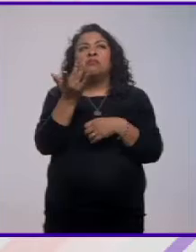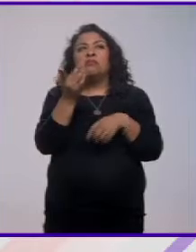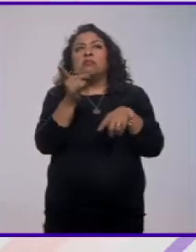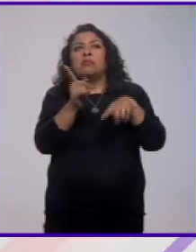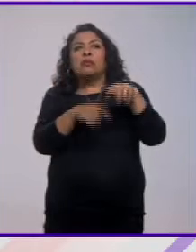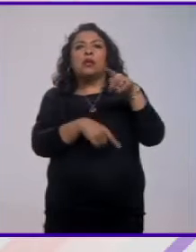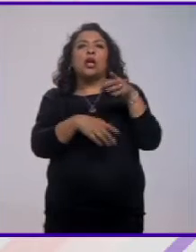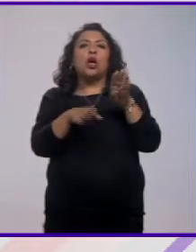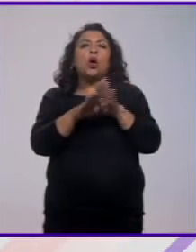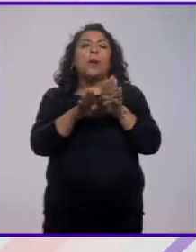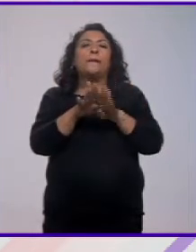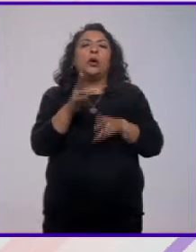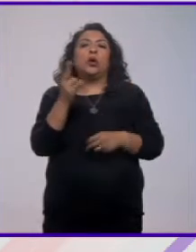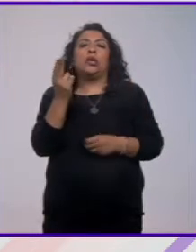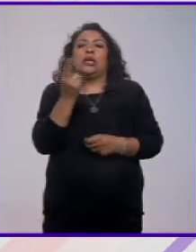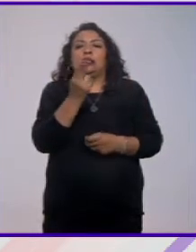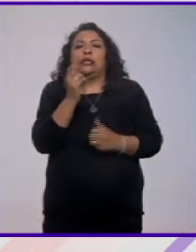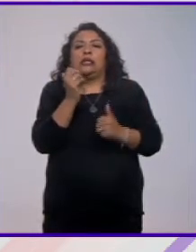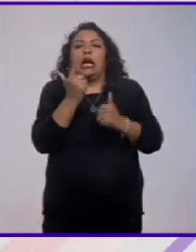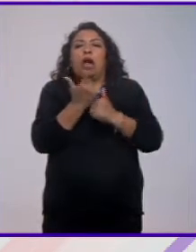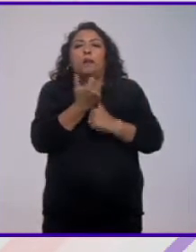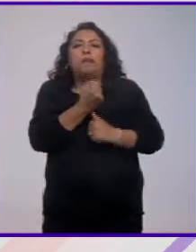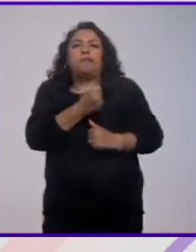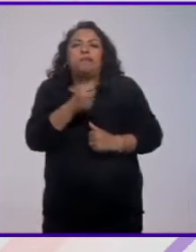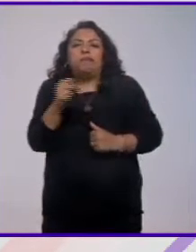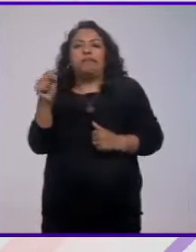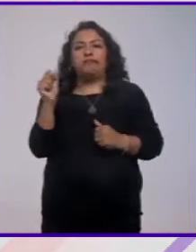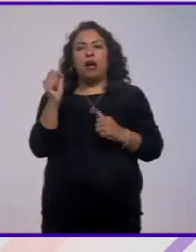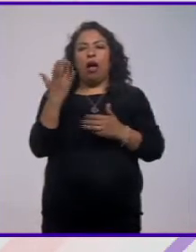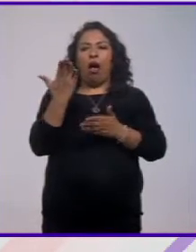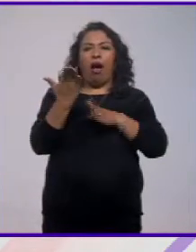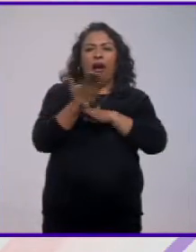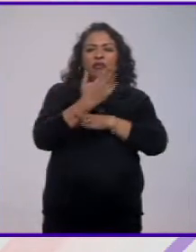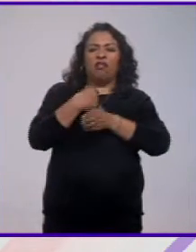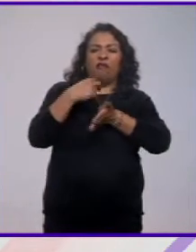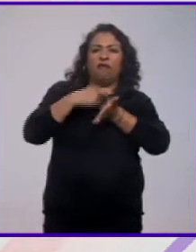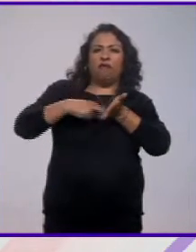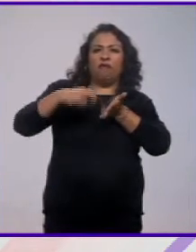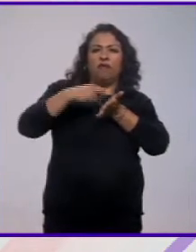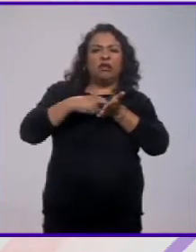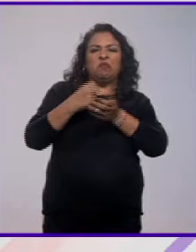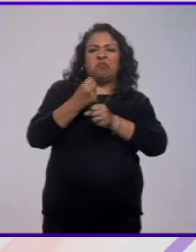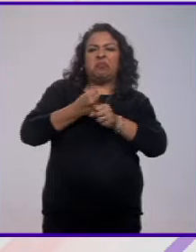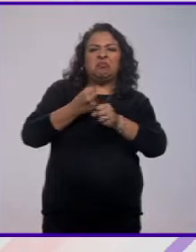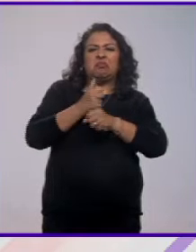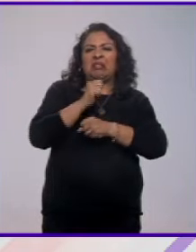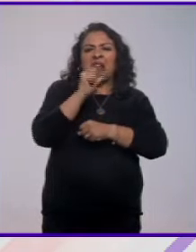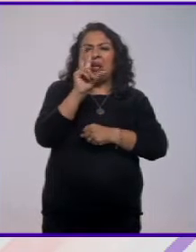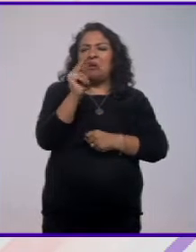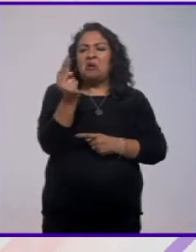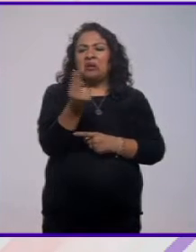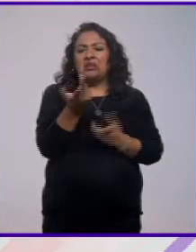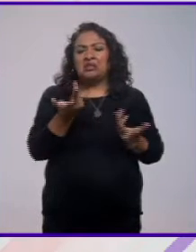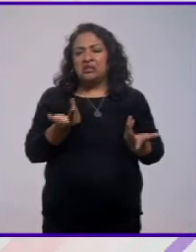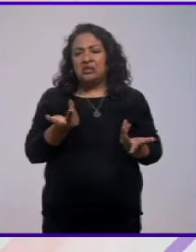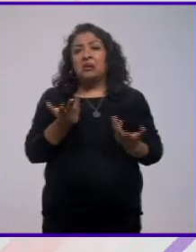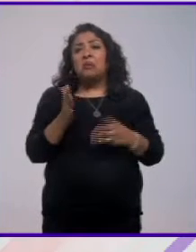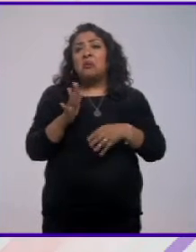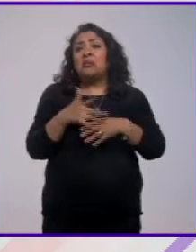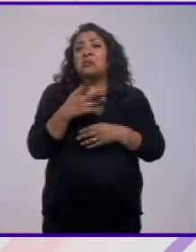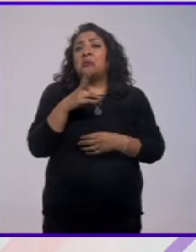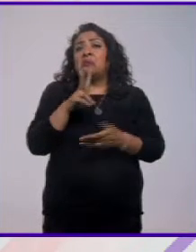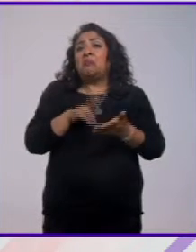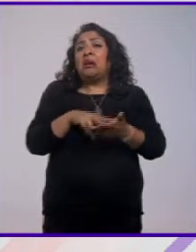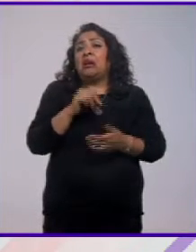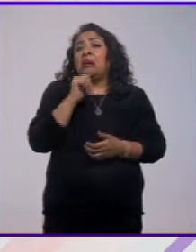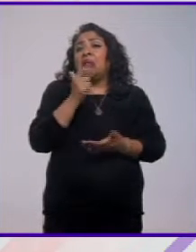descartan el requerimiento de una destreza o de un aprendizaje como sucedía antes, ¿no? Por lo tanto, no cuestan nada